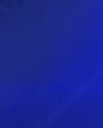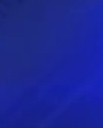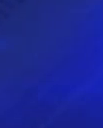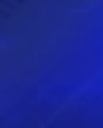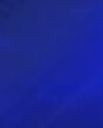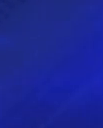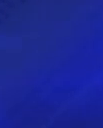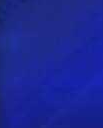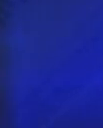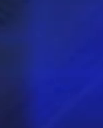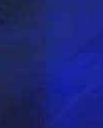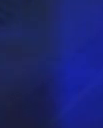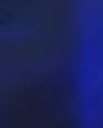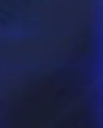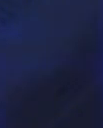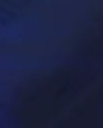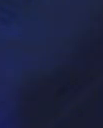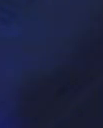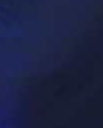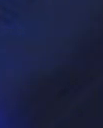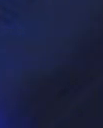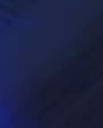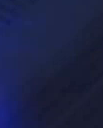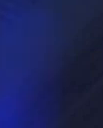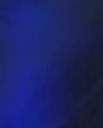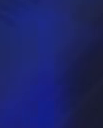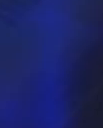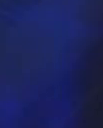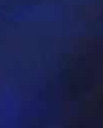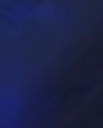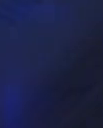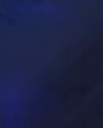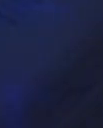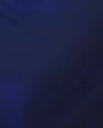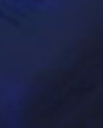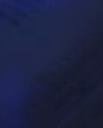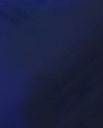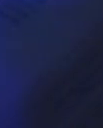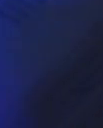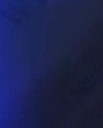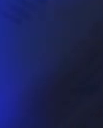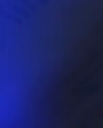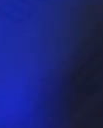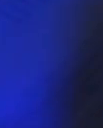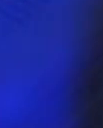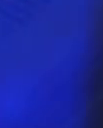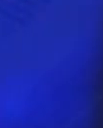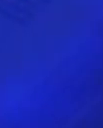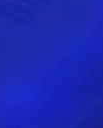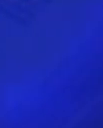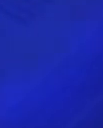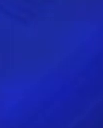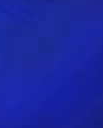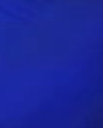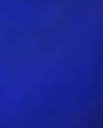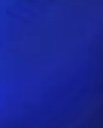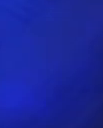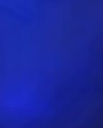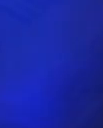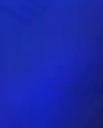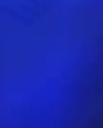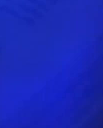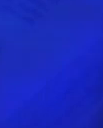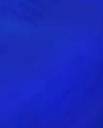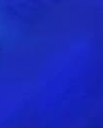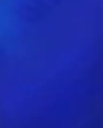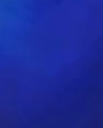no quiero parecer agresivo en contra de los que no escuchan escatología, pero parece que hay un sinnúmero de